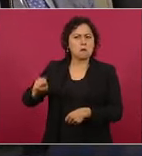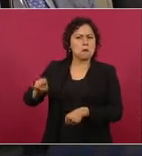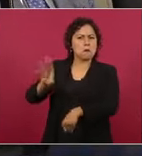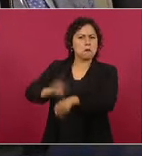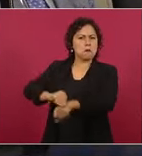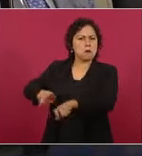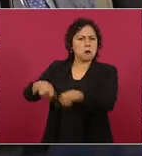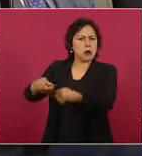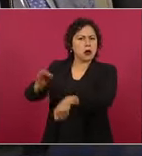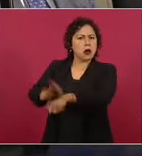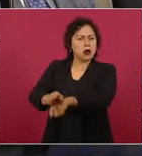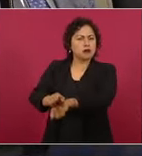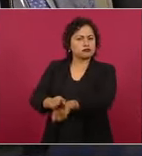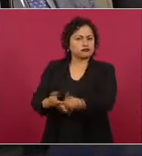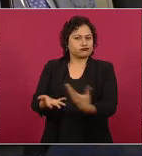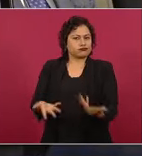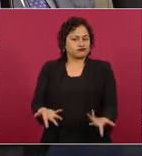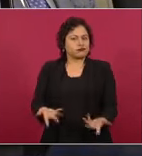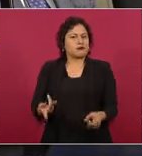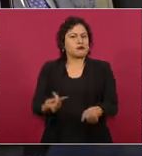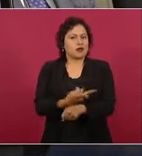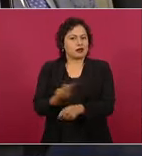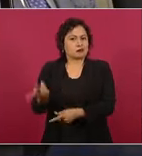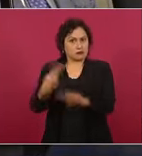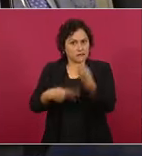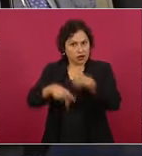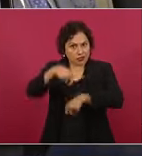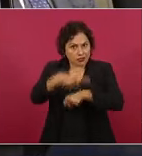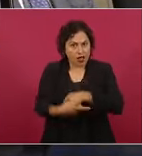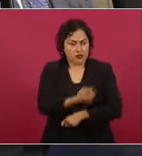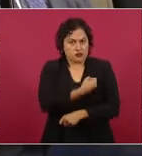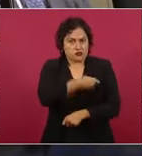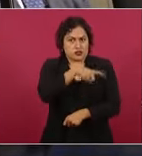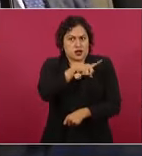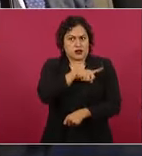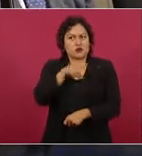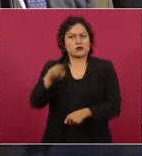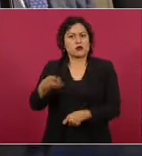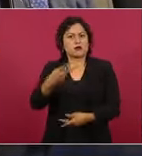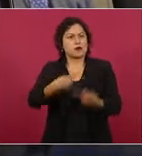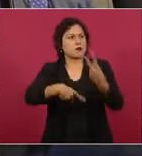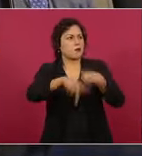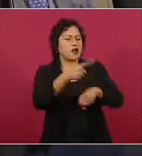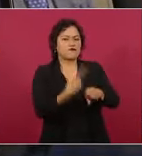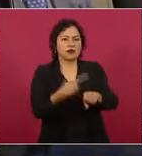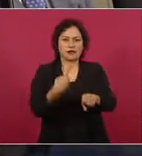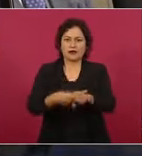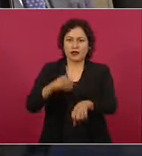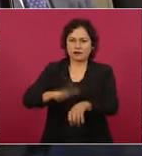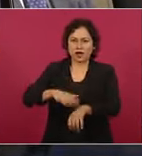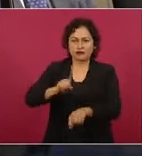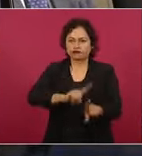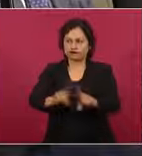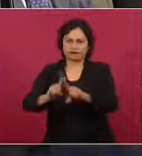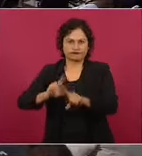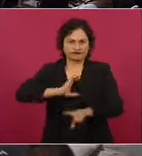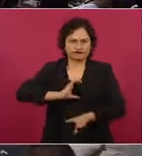que dañan severamente a la salud y pueden llegar a producir cualquier cantidad de enfermedades, incluidas varios tipos de cáncer.